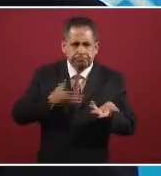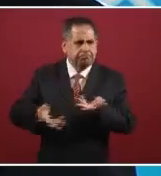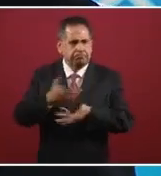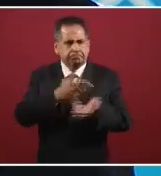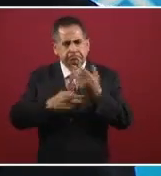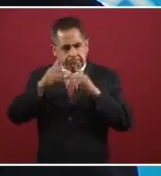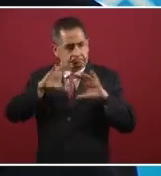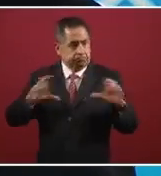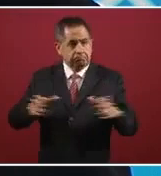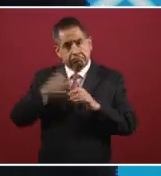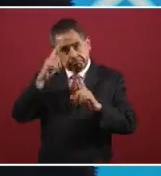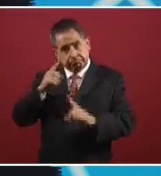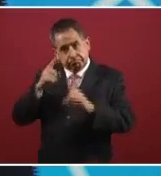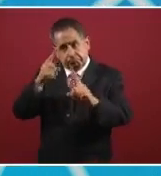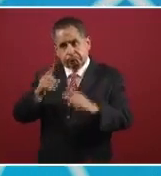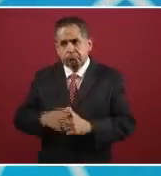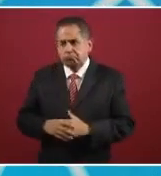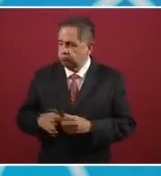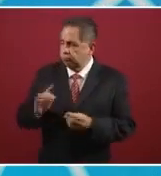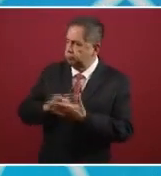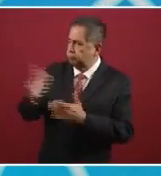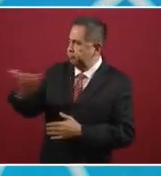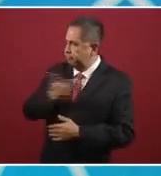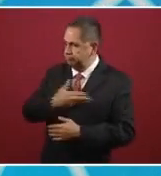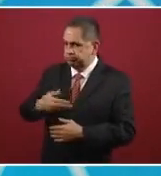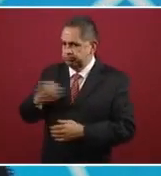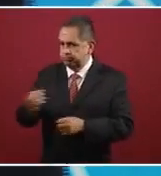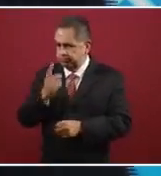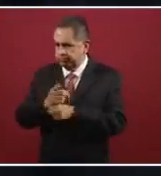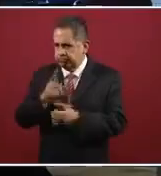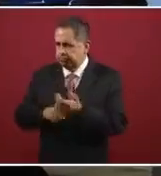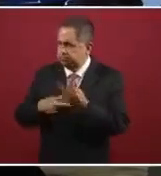retos colectivamente. Muchas gracias, señor presidente, por esta oportunidad.